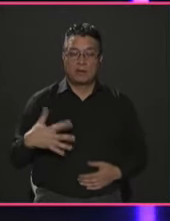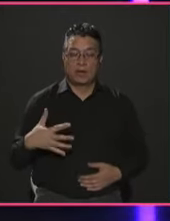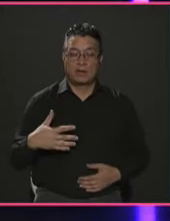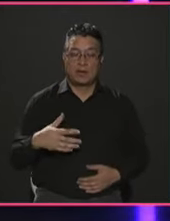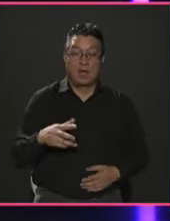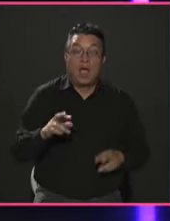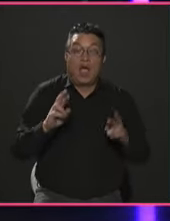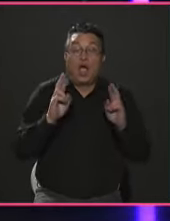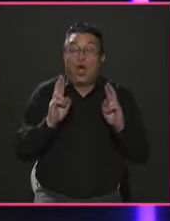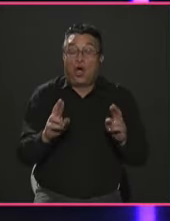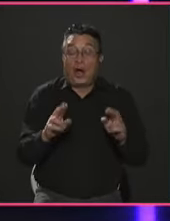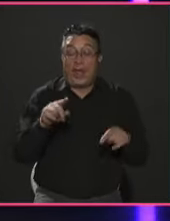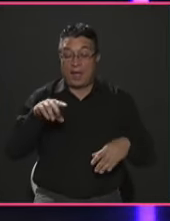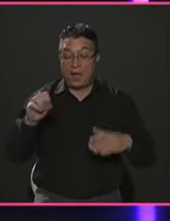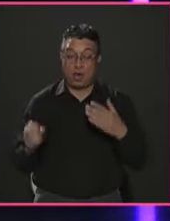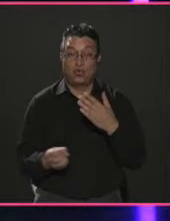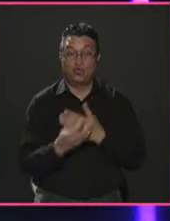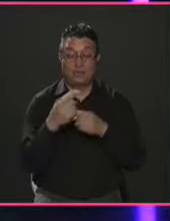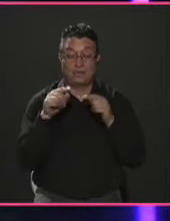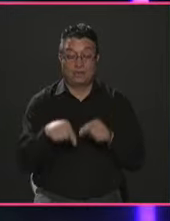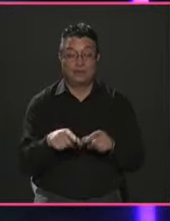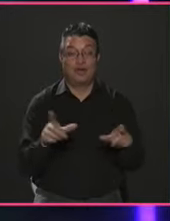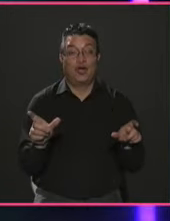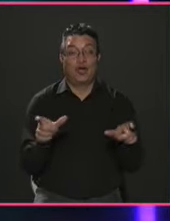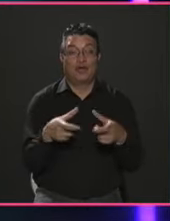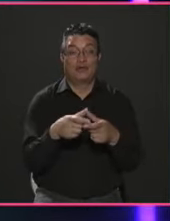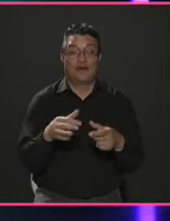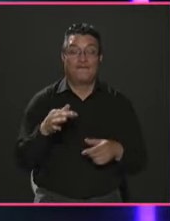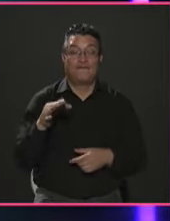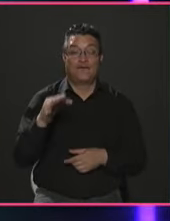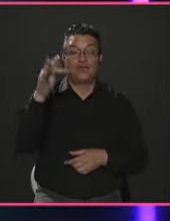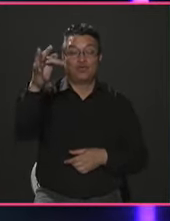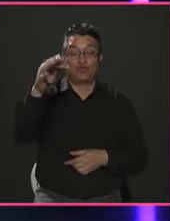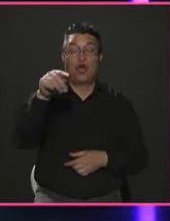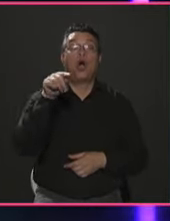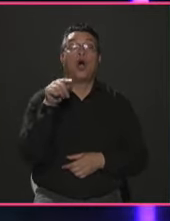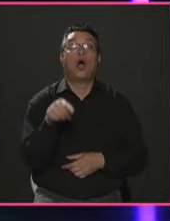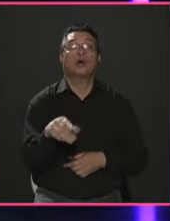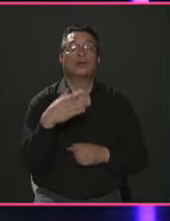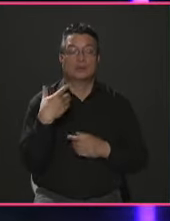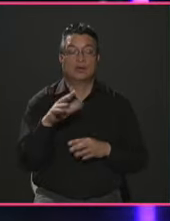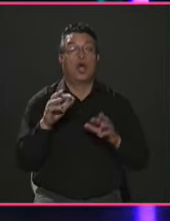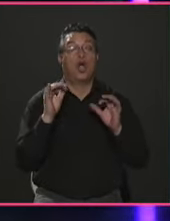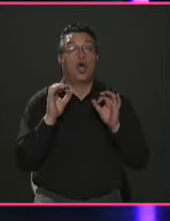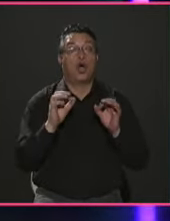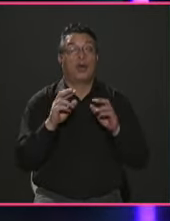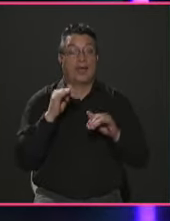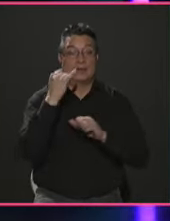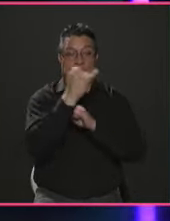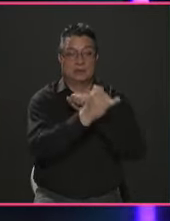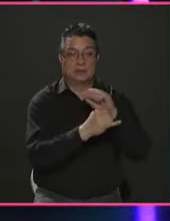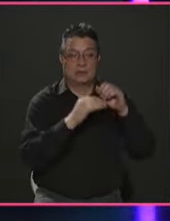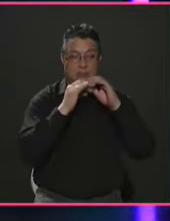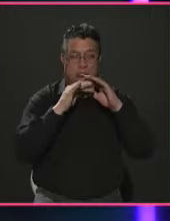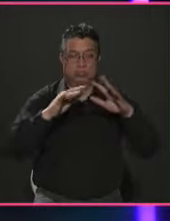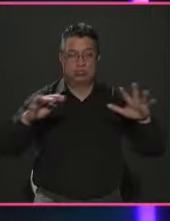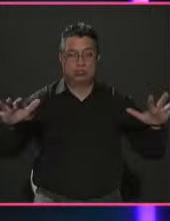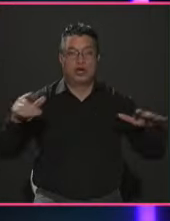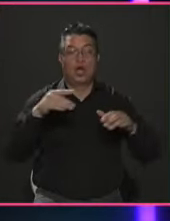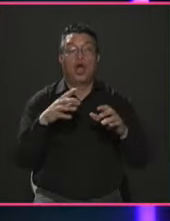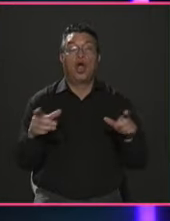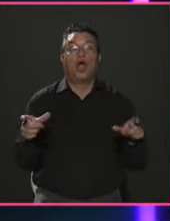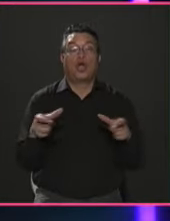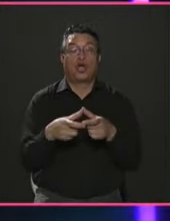Espero que esta nueva versión del Congreso de futuro que además esperamos internacionalizar este año con un congreso